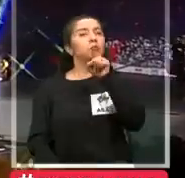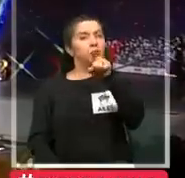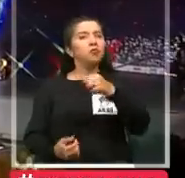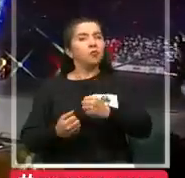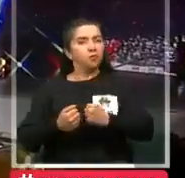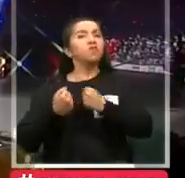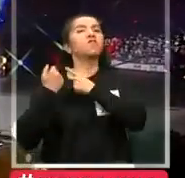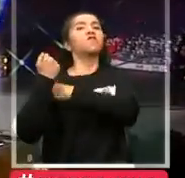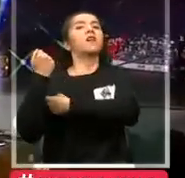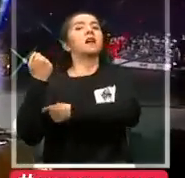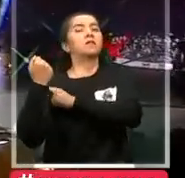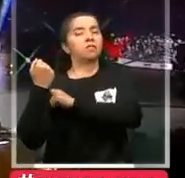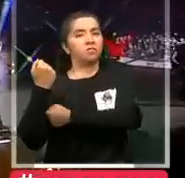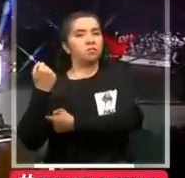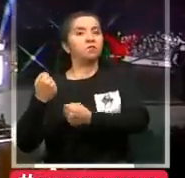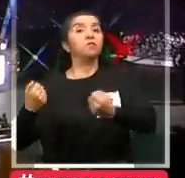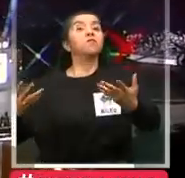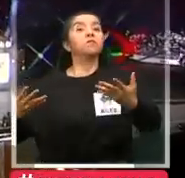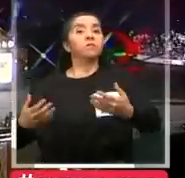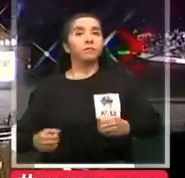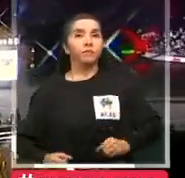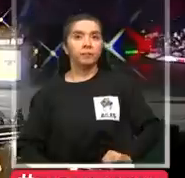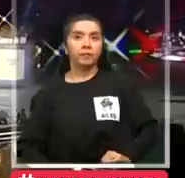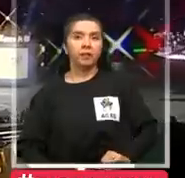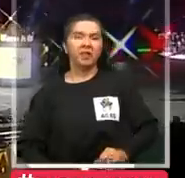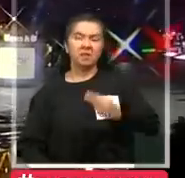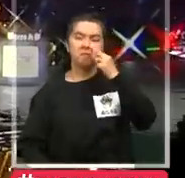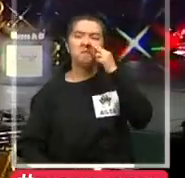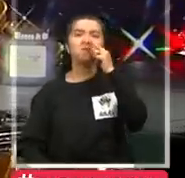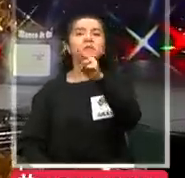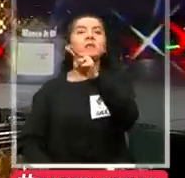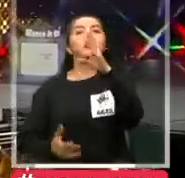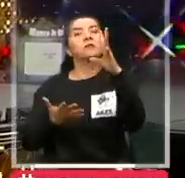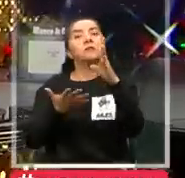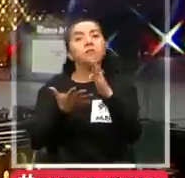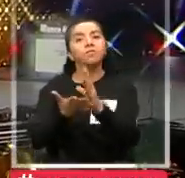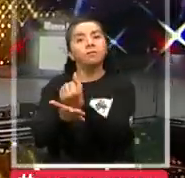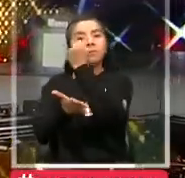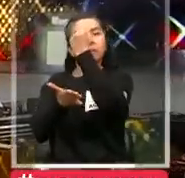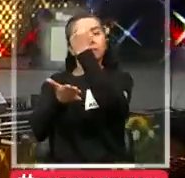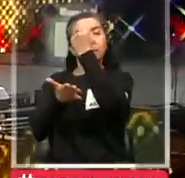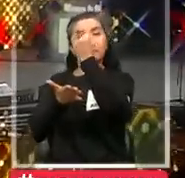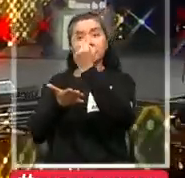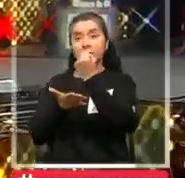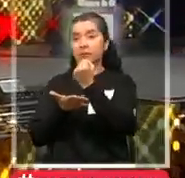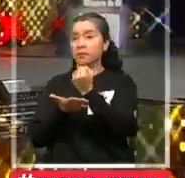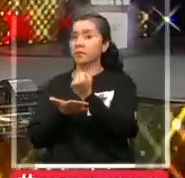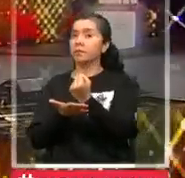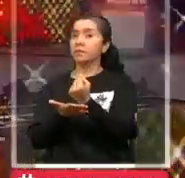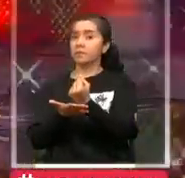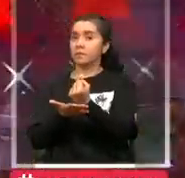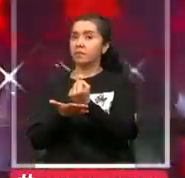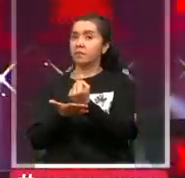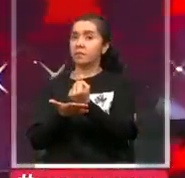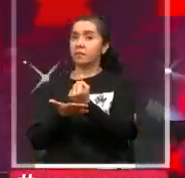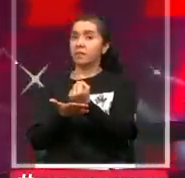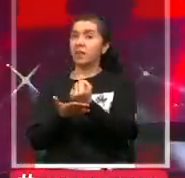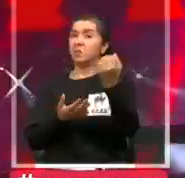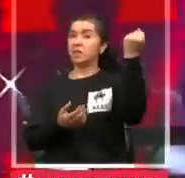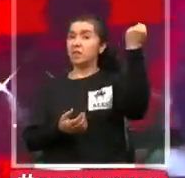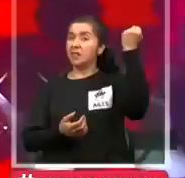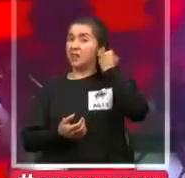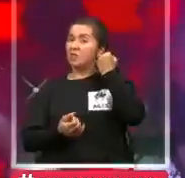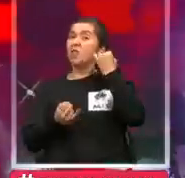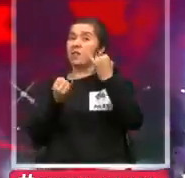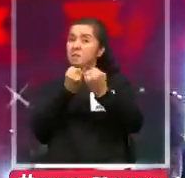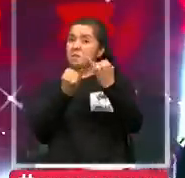¿Cómo has tenido el coraje? Mira lo que has conseguido. Que